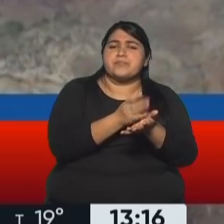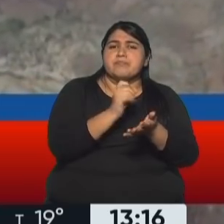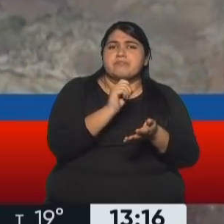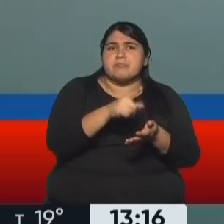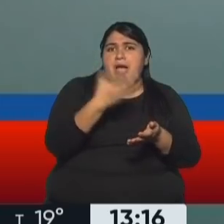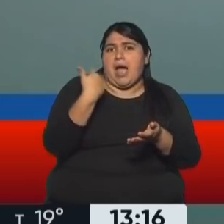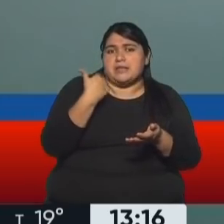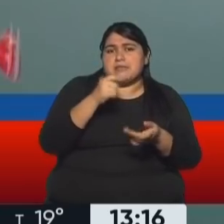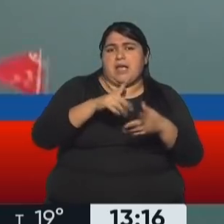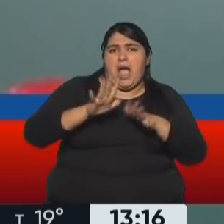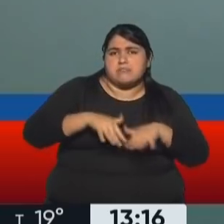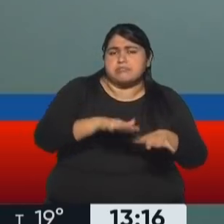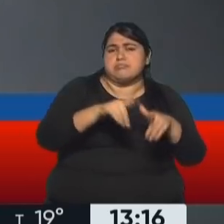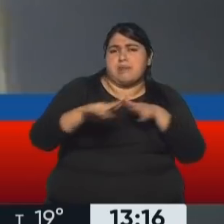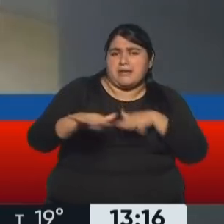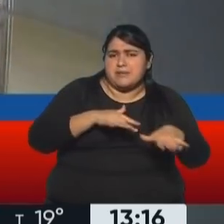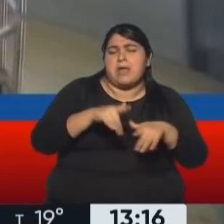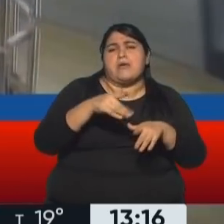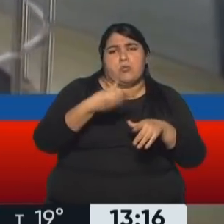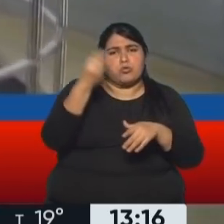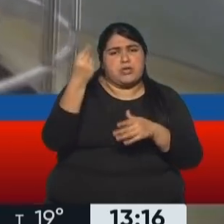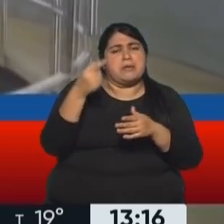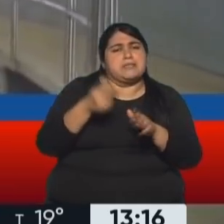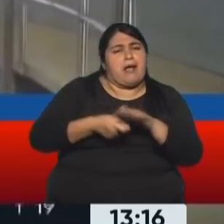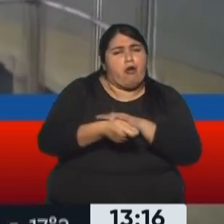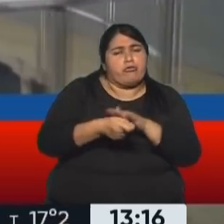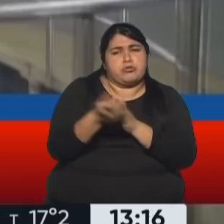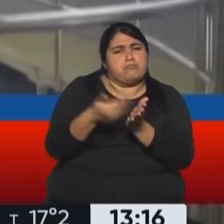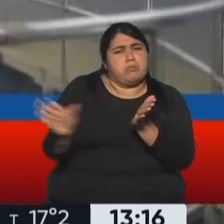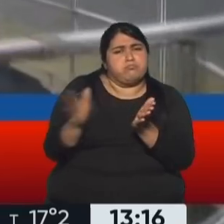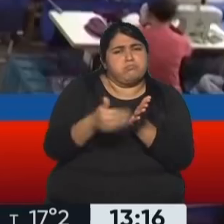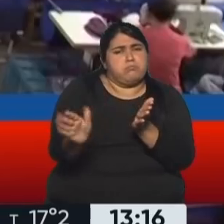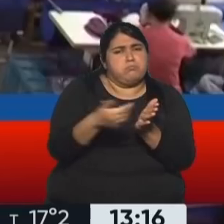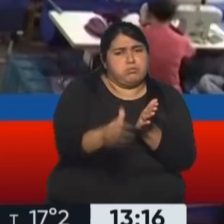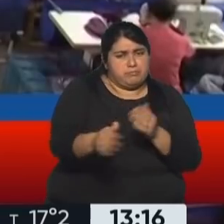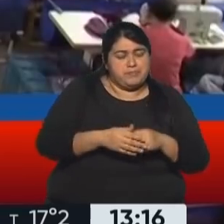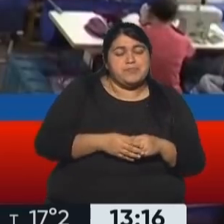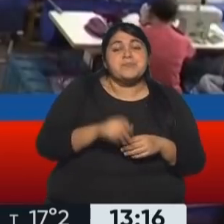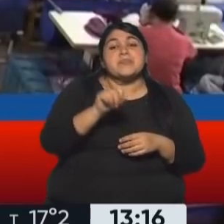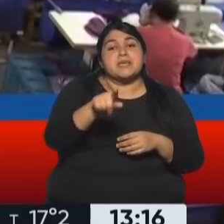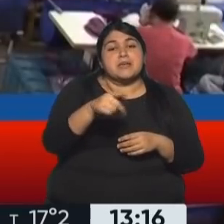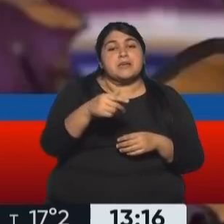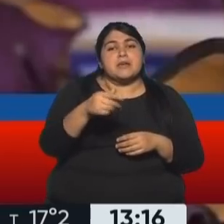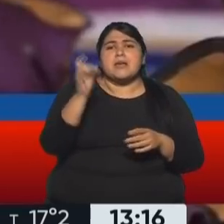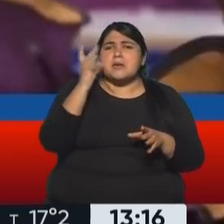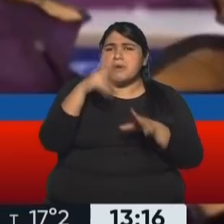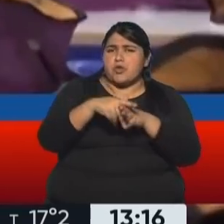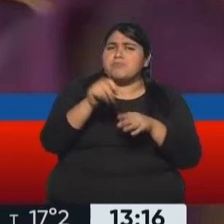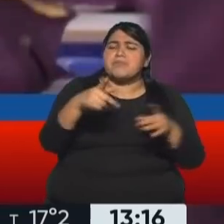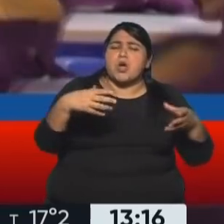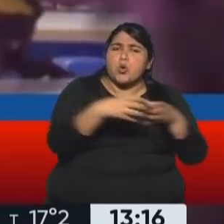militantes, activistas. Hubo muchos desplazados por corrupción en algún momento. Volviendo a lo que planteaba al principio. Un partido